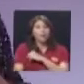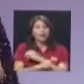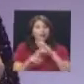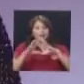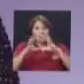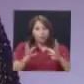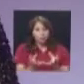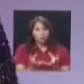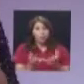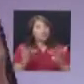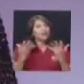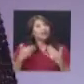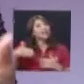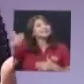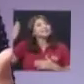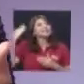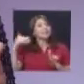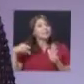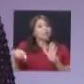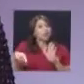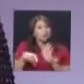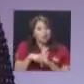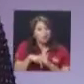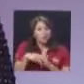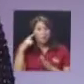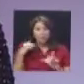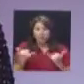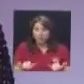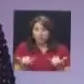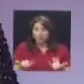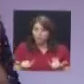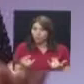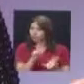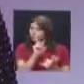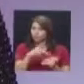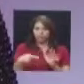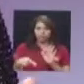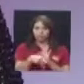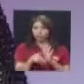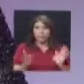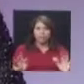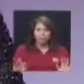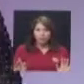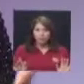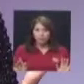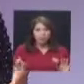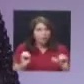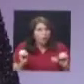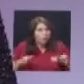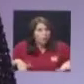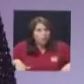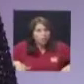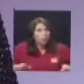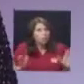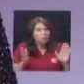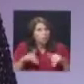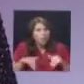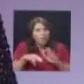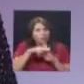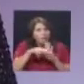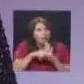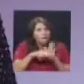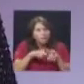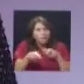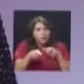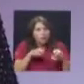prohibía porque en este momento nuestra propuesta prohibida no tenemos ninguna regulación sin